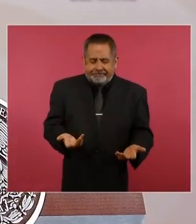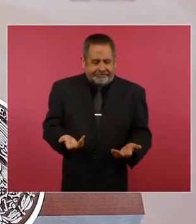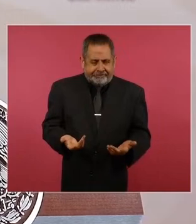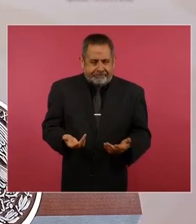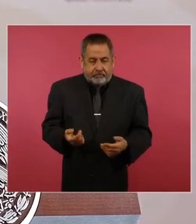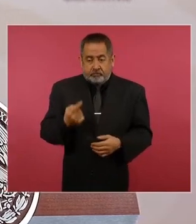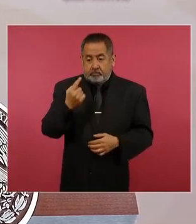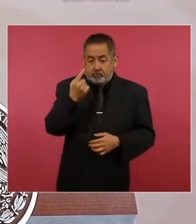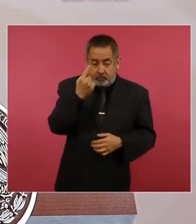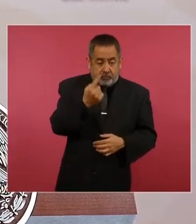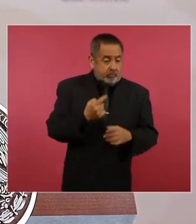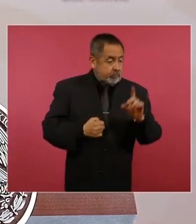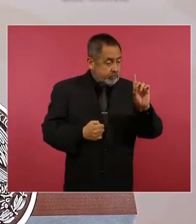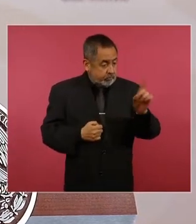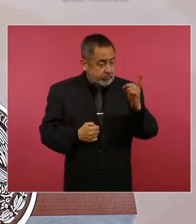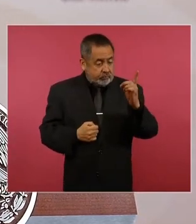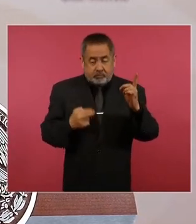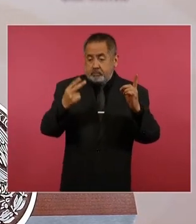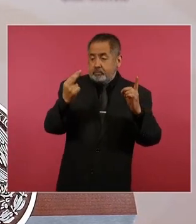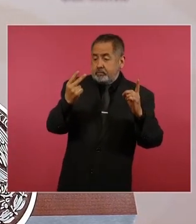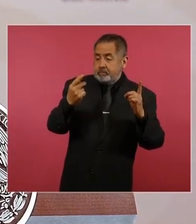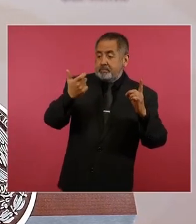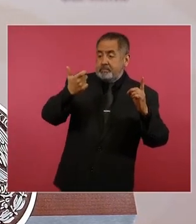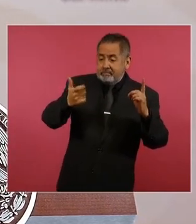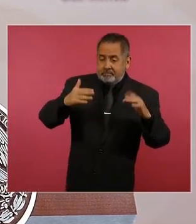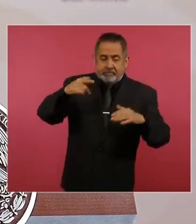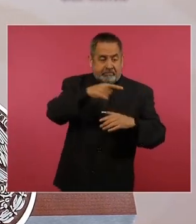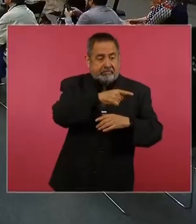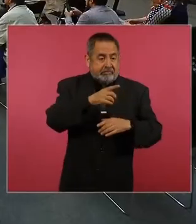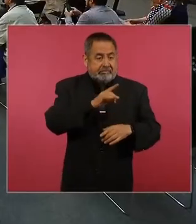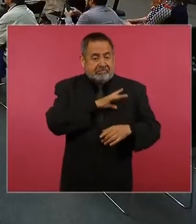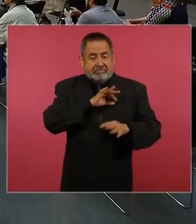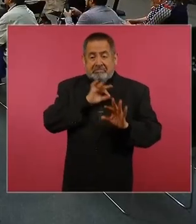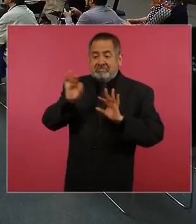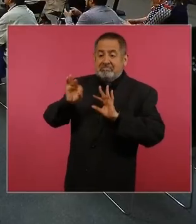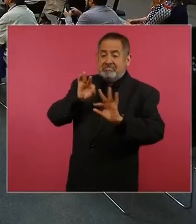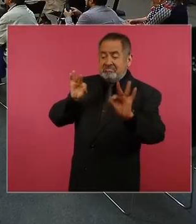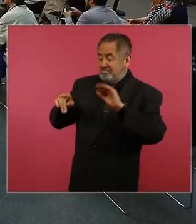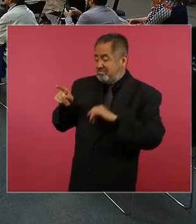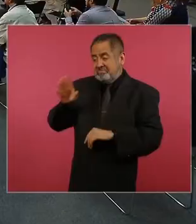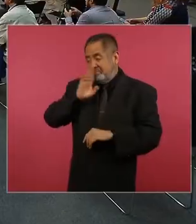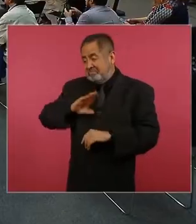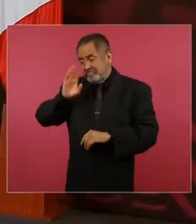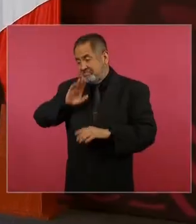Pesos por dólar, todo el miedo, ¿no?